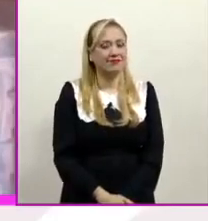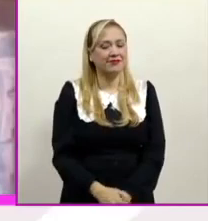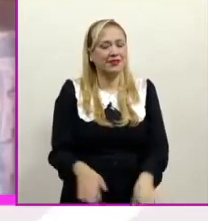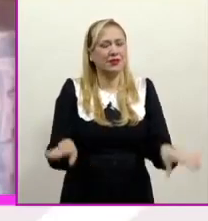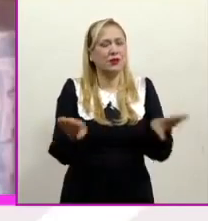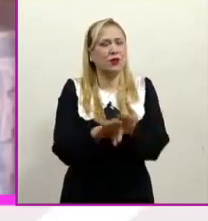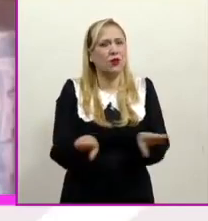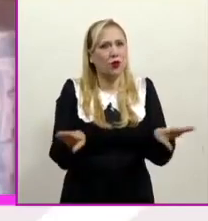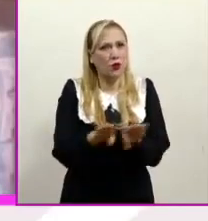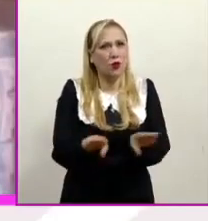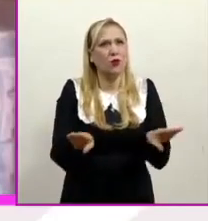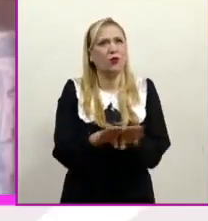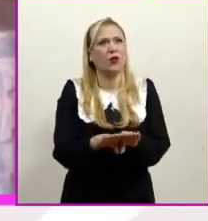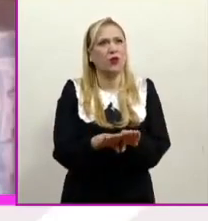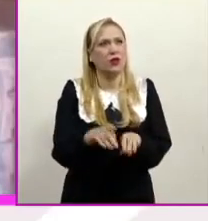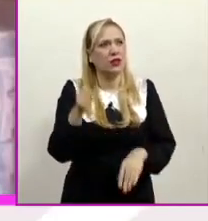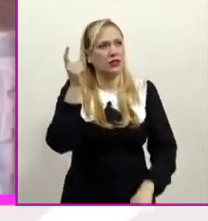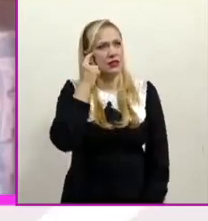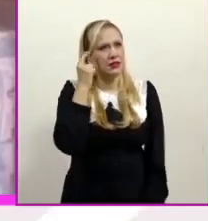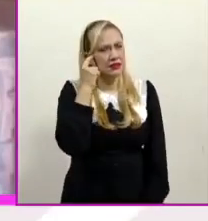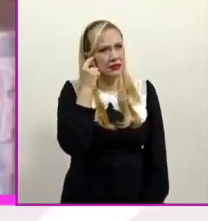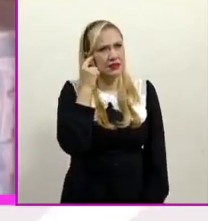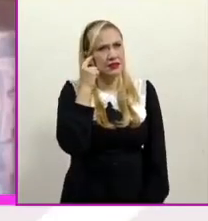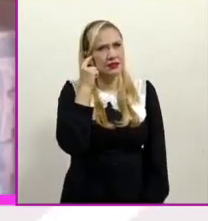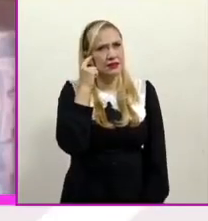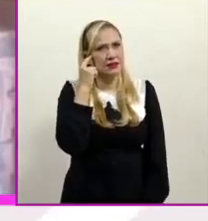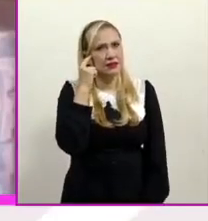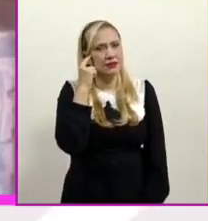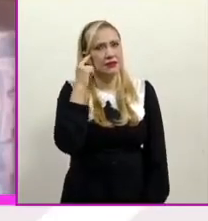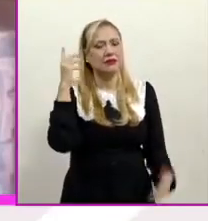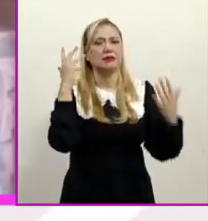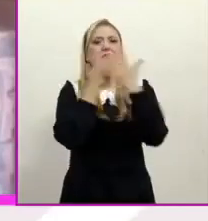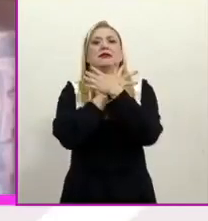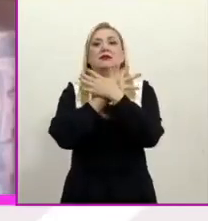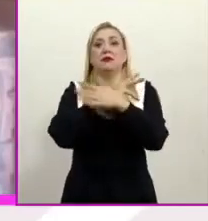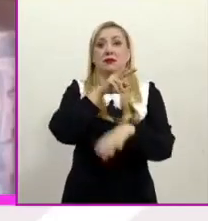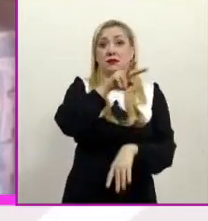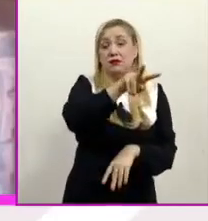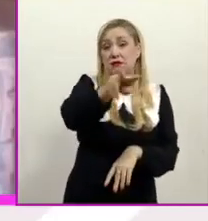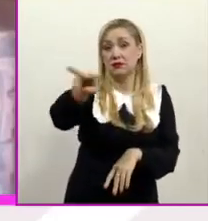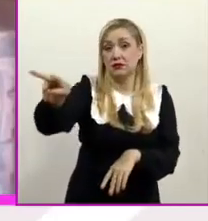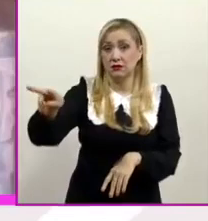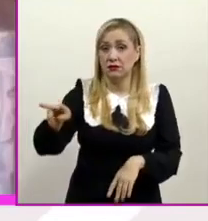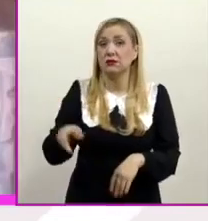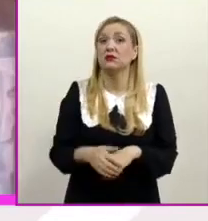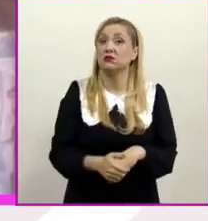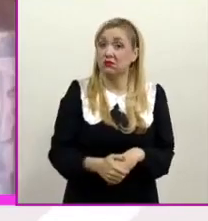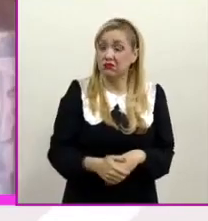¿Cómo hacemos para ser consciente de estos sesgos que tenemos